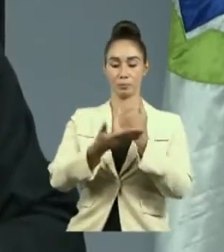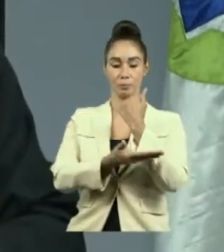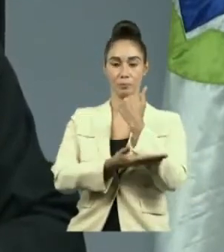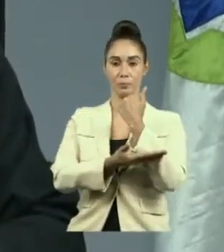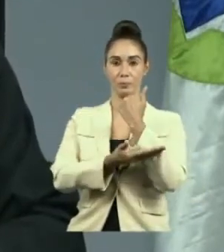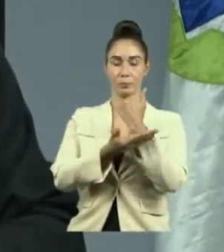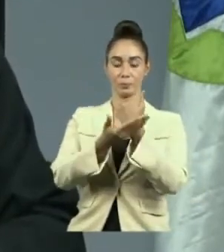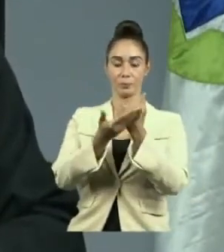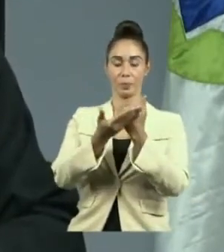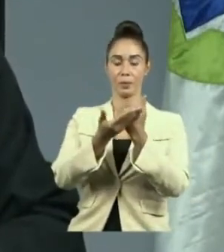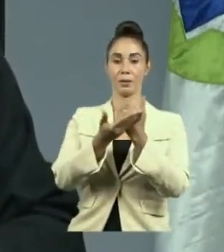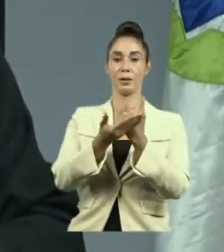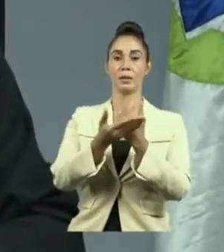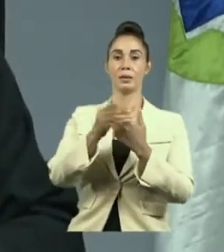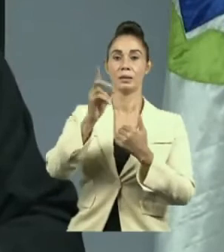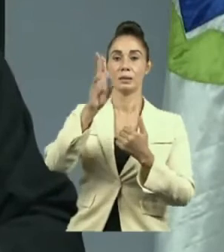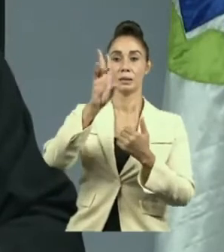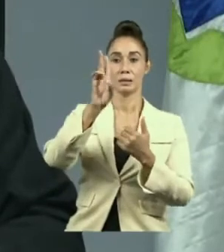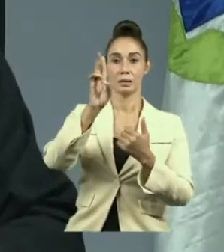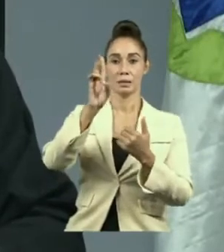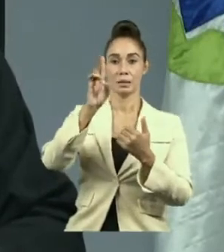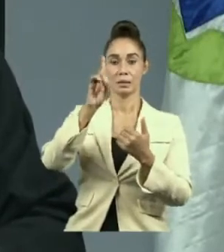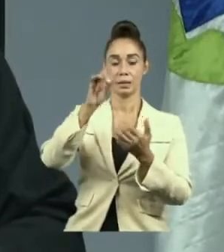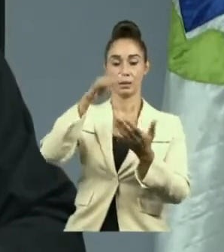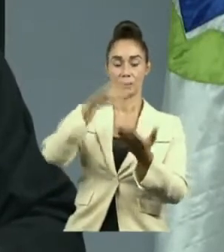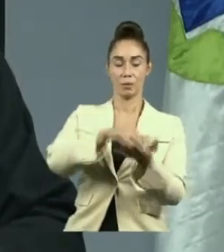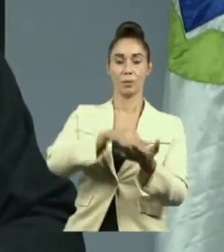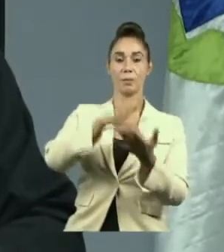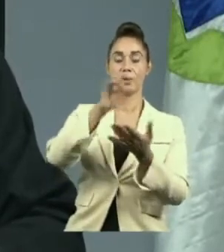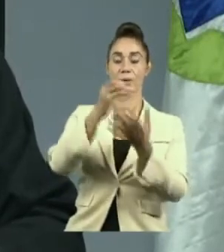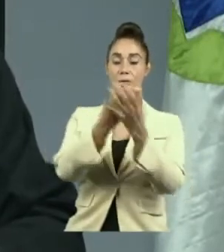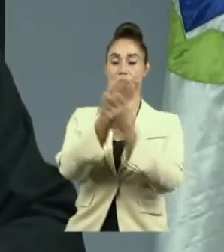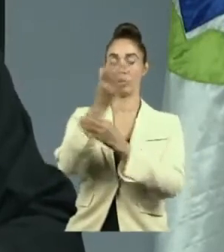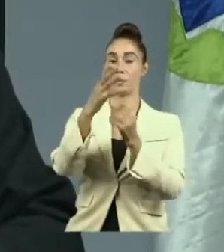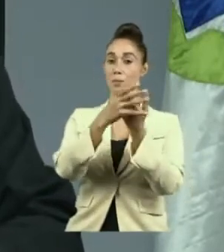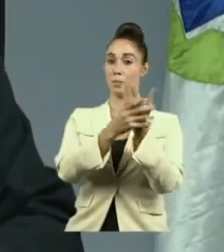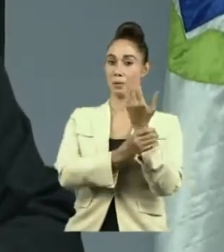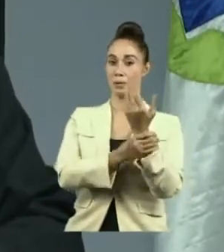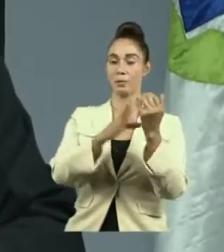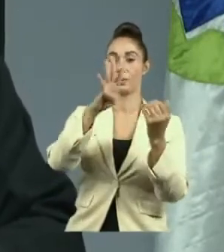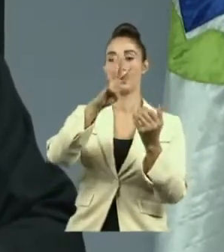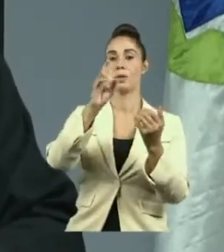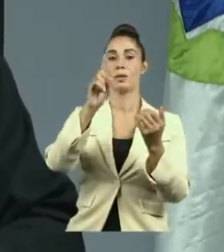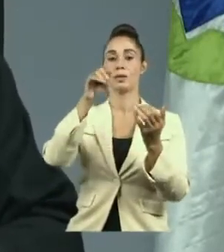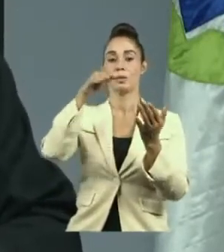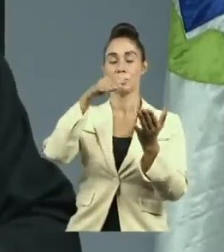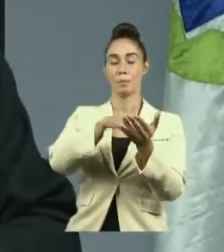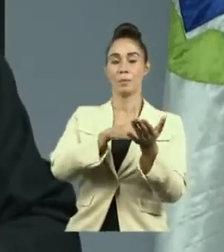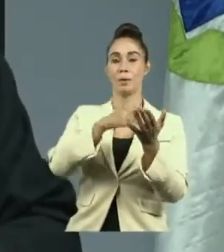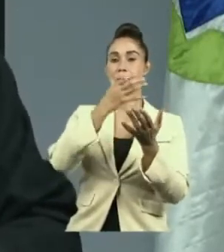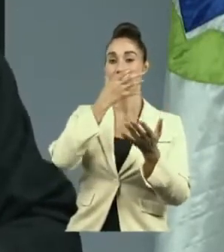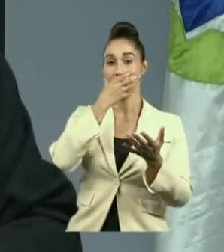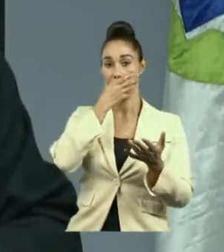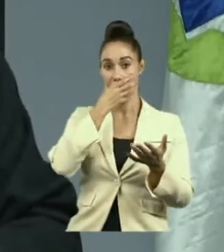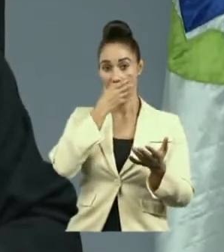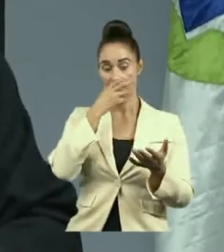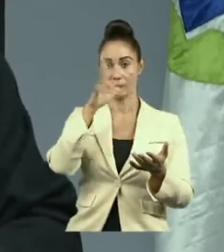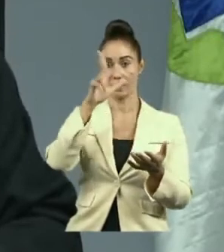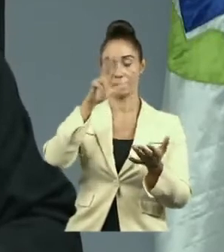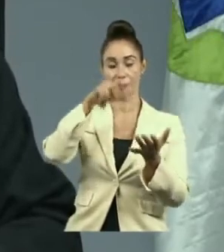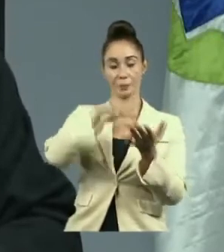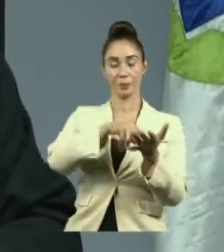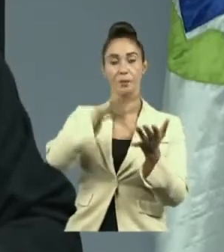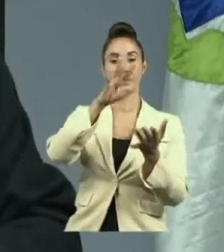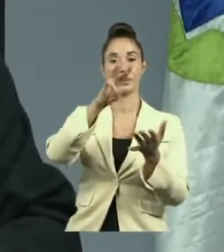71 1500 guantes 45 mil 500 mascarillas quirúrgicas 3 mil